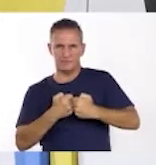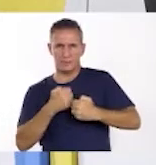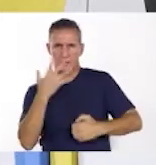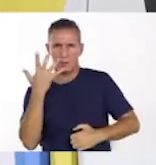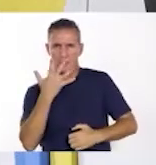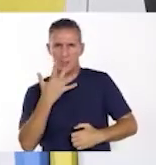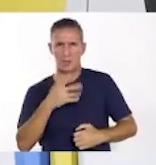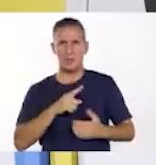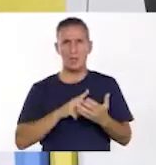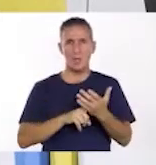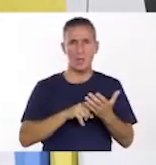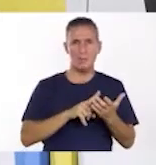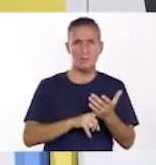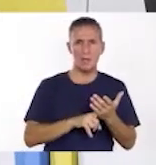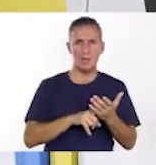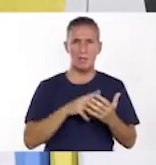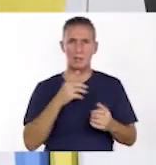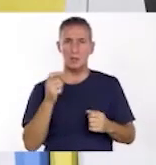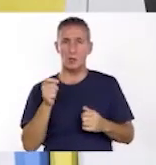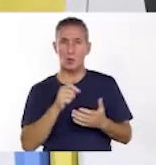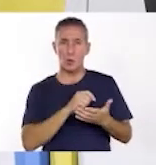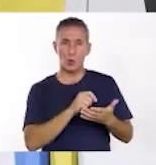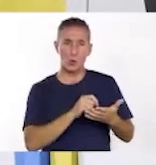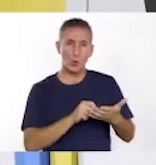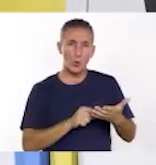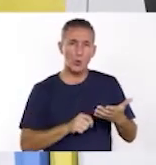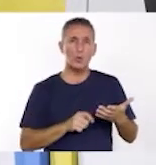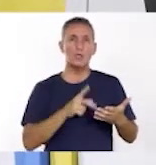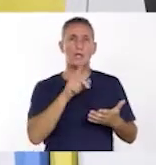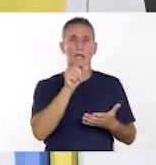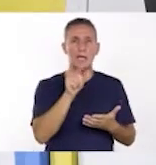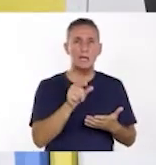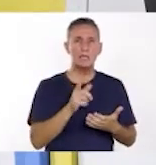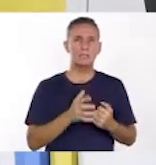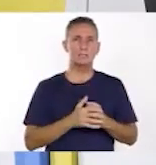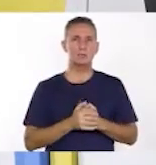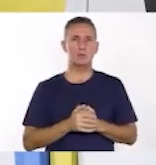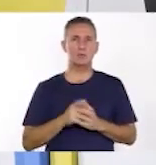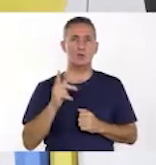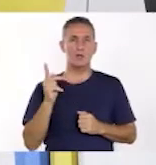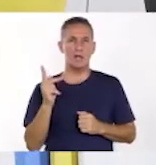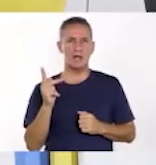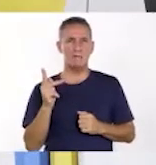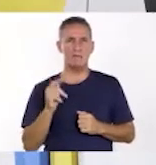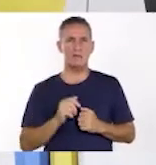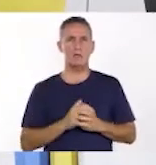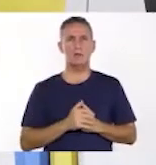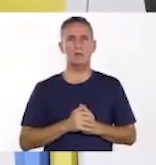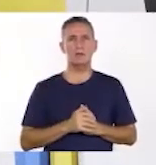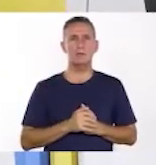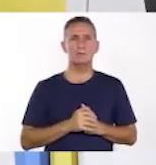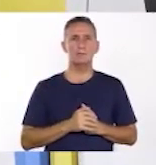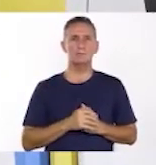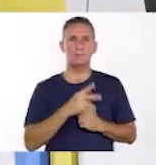y que él va a manifestar en todo momento en su obra. Y aquí se va a